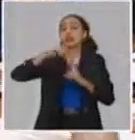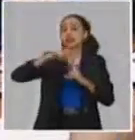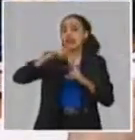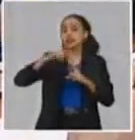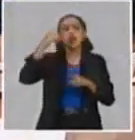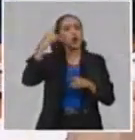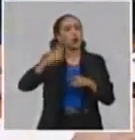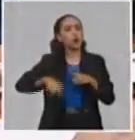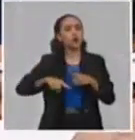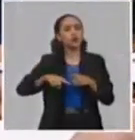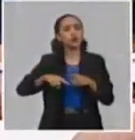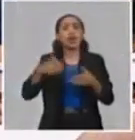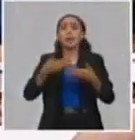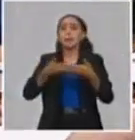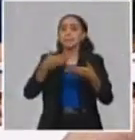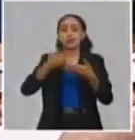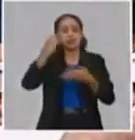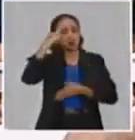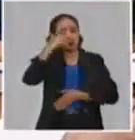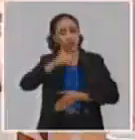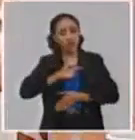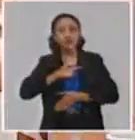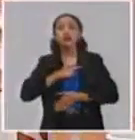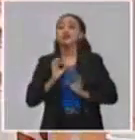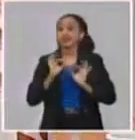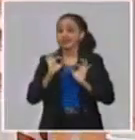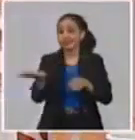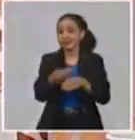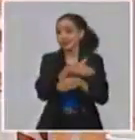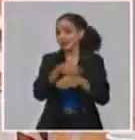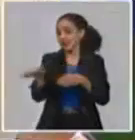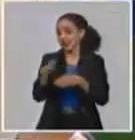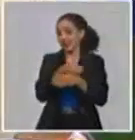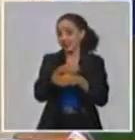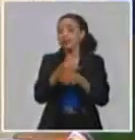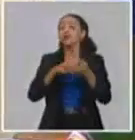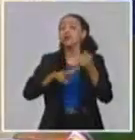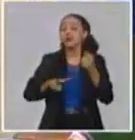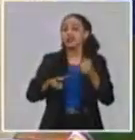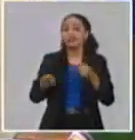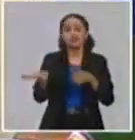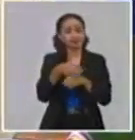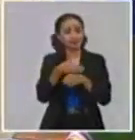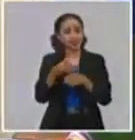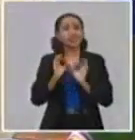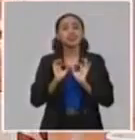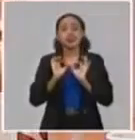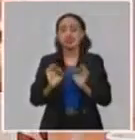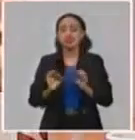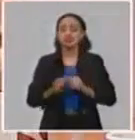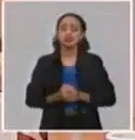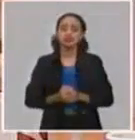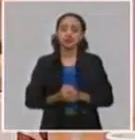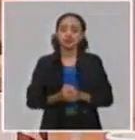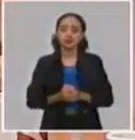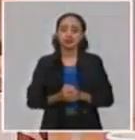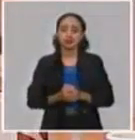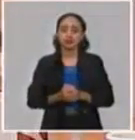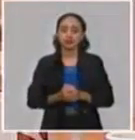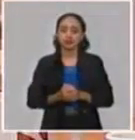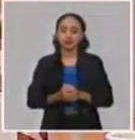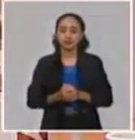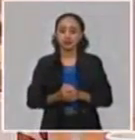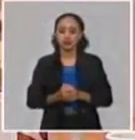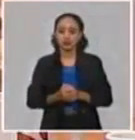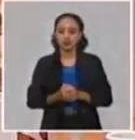empresas también de Ciudad de Ávila. Por supuesto, y son de distintos sectores. Tienen varias provincias. Un amigo, no